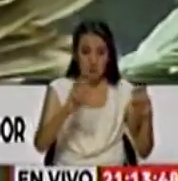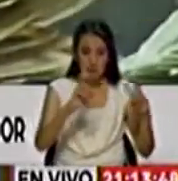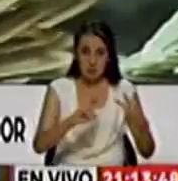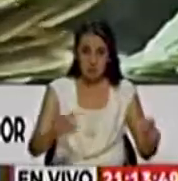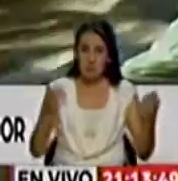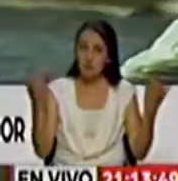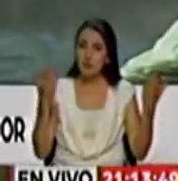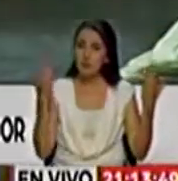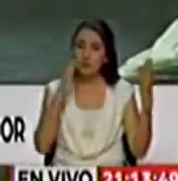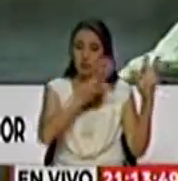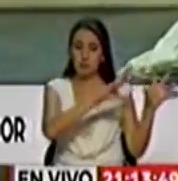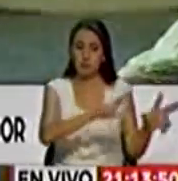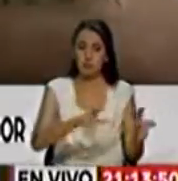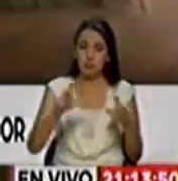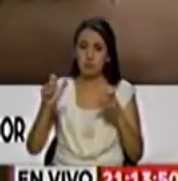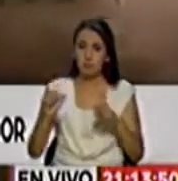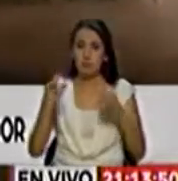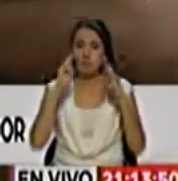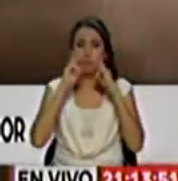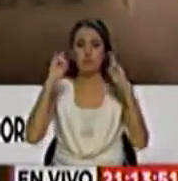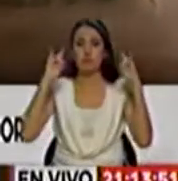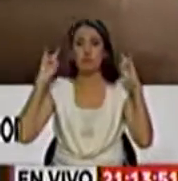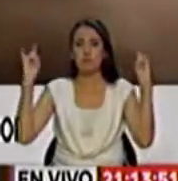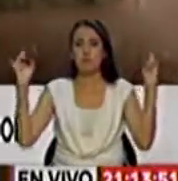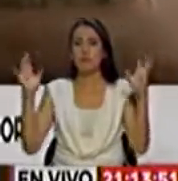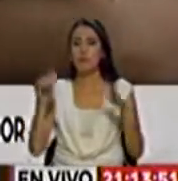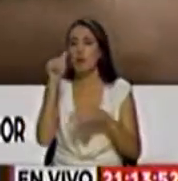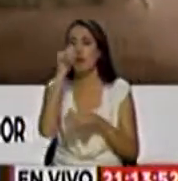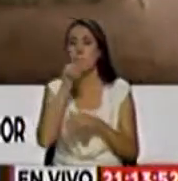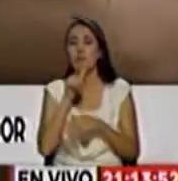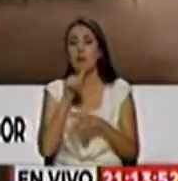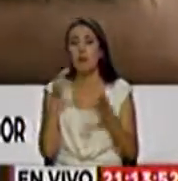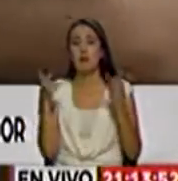presuntos delitos de enriquecimiento ilícito, enriquecimiento privado no